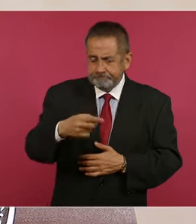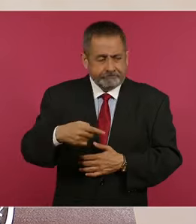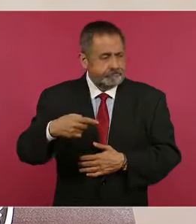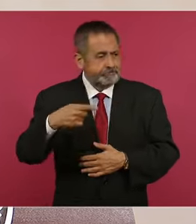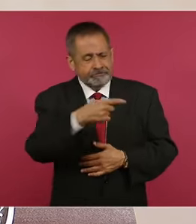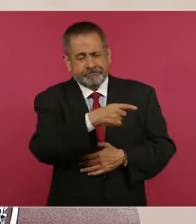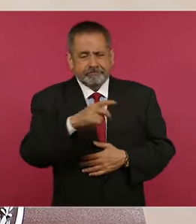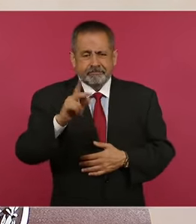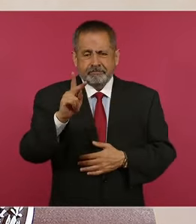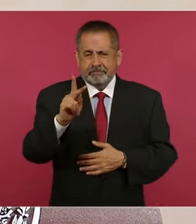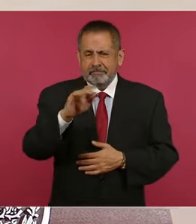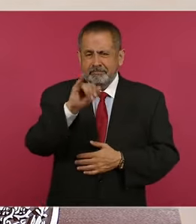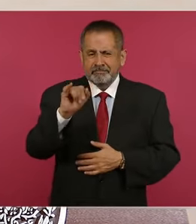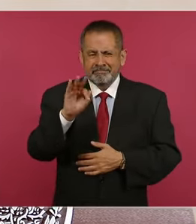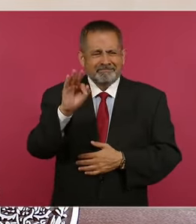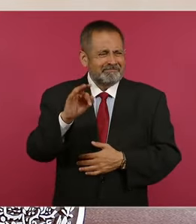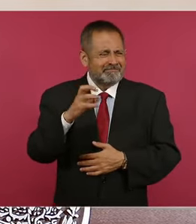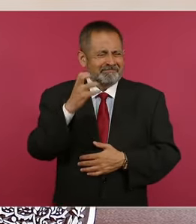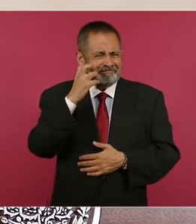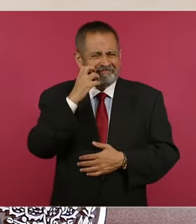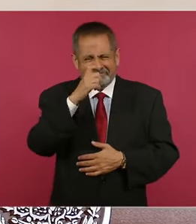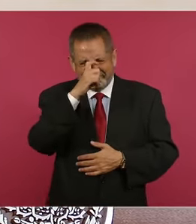podrido.